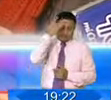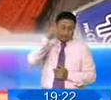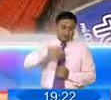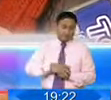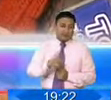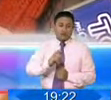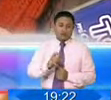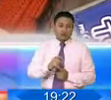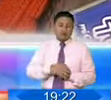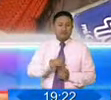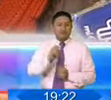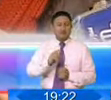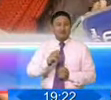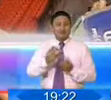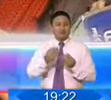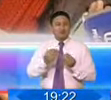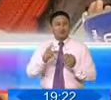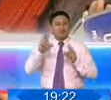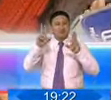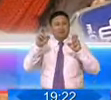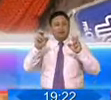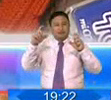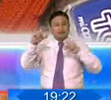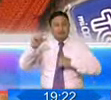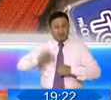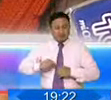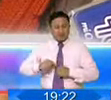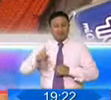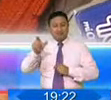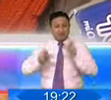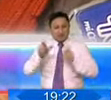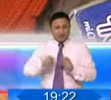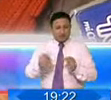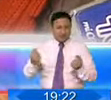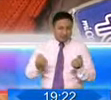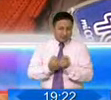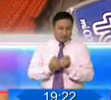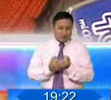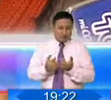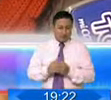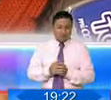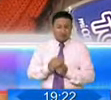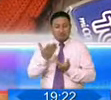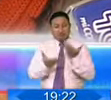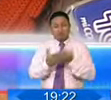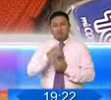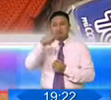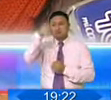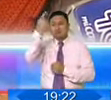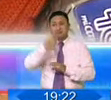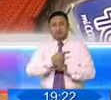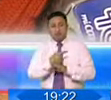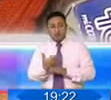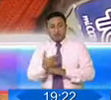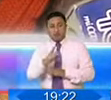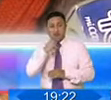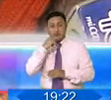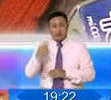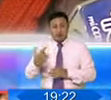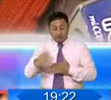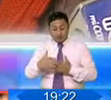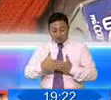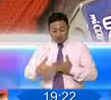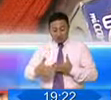de mucha logística, también de personal. Y yo creo que la próxima semana, después del feriado, ya